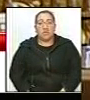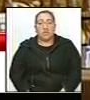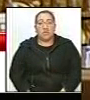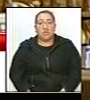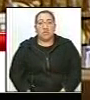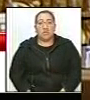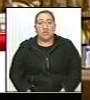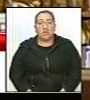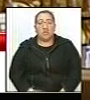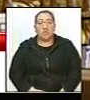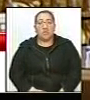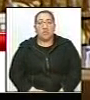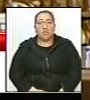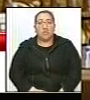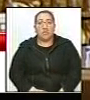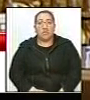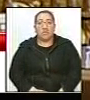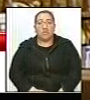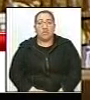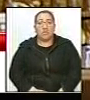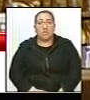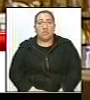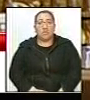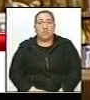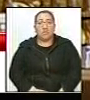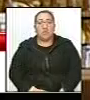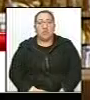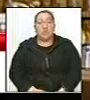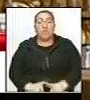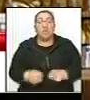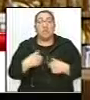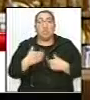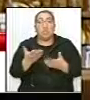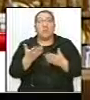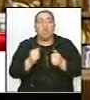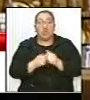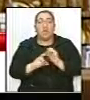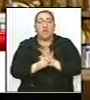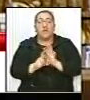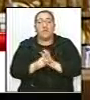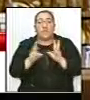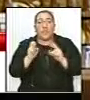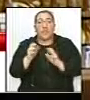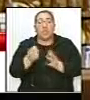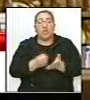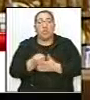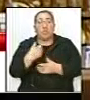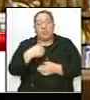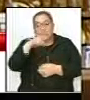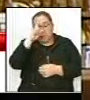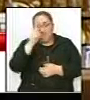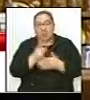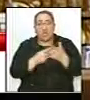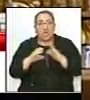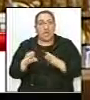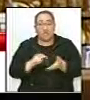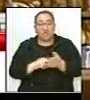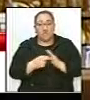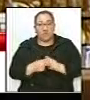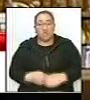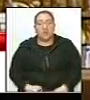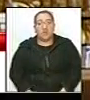la delegación de facultades se pidió que se nos facultara justamente a legislar en materia del programa de compras de Mi Perú. Lo que se ha hecho es, se